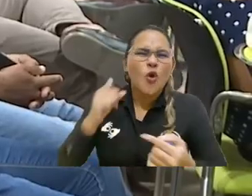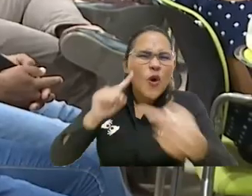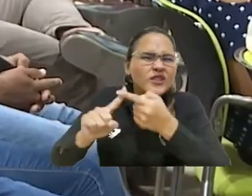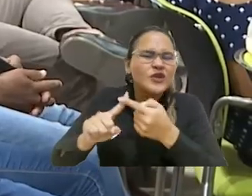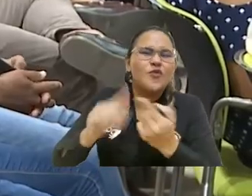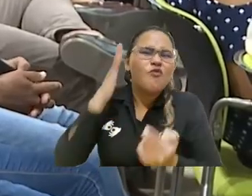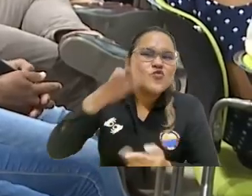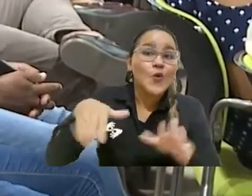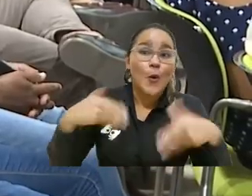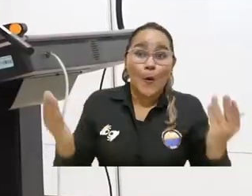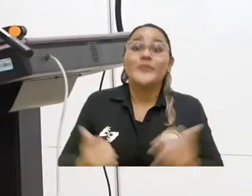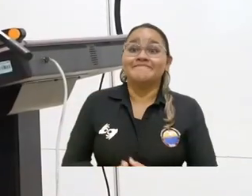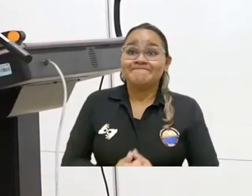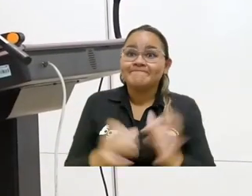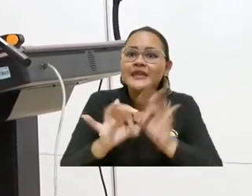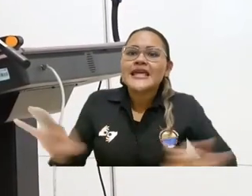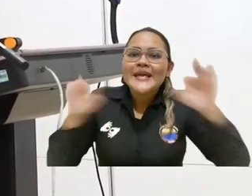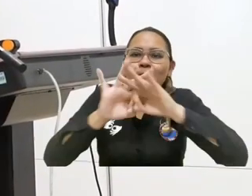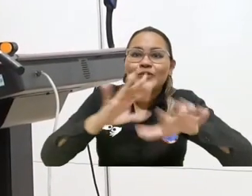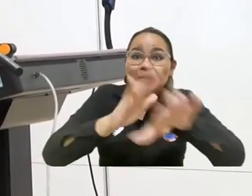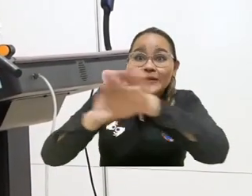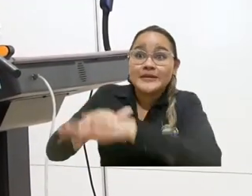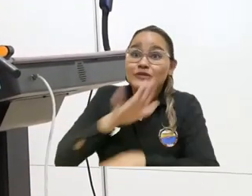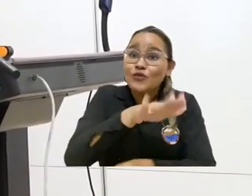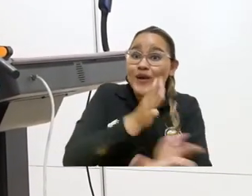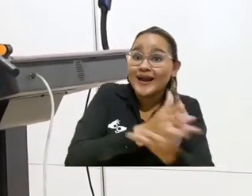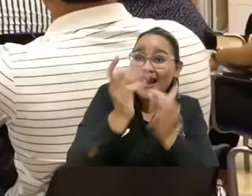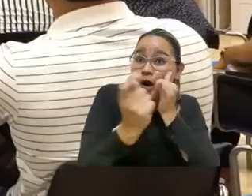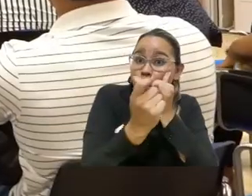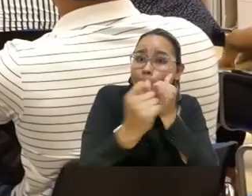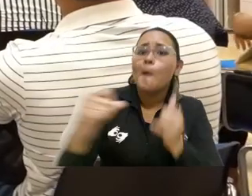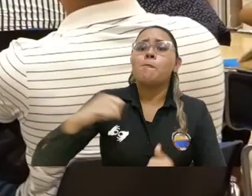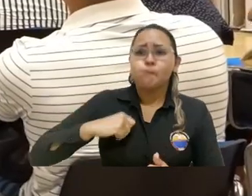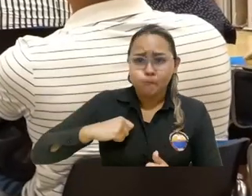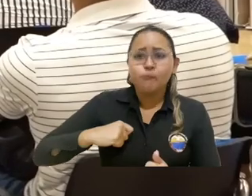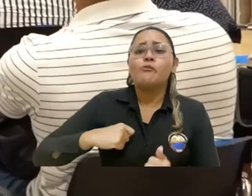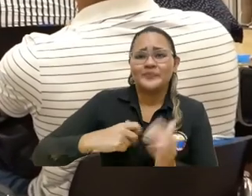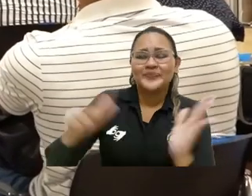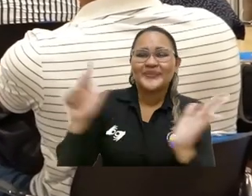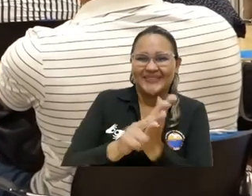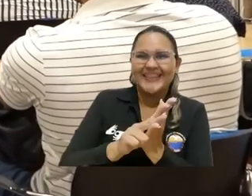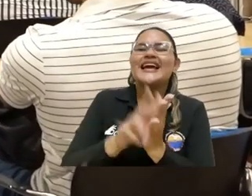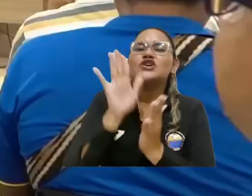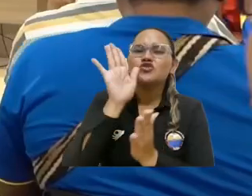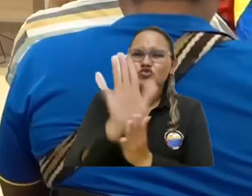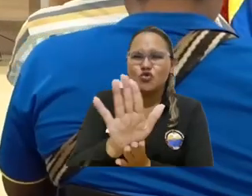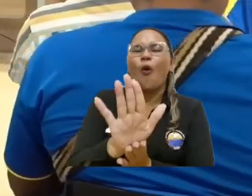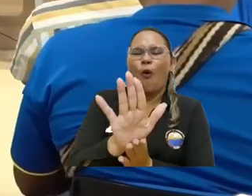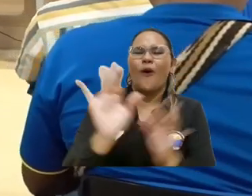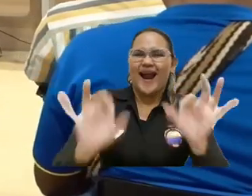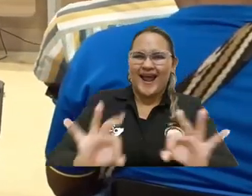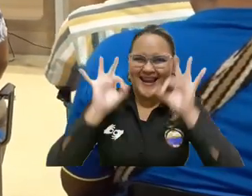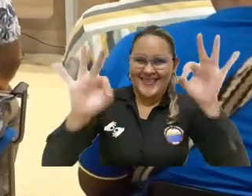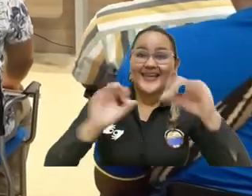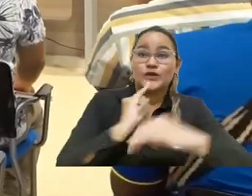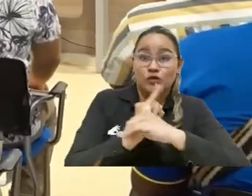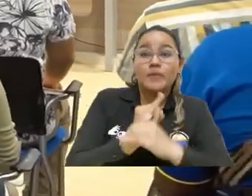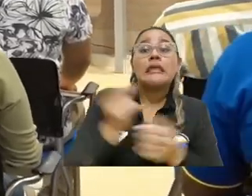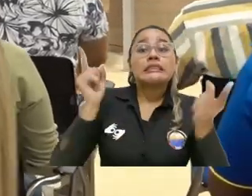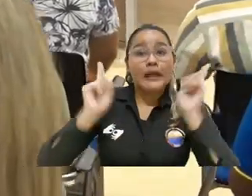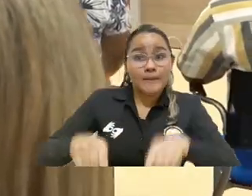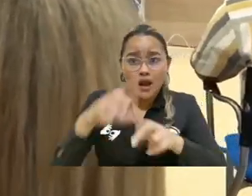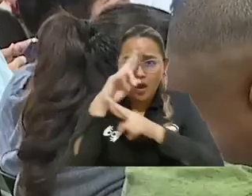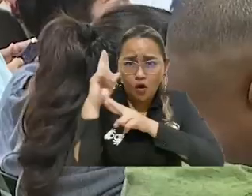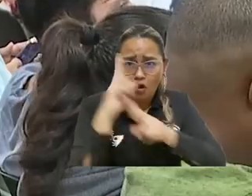se visiona en años futuros. Es importante destacar que el programa de economía cuenta con acreditación en alta calidad institucional y